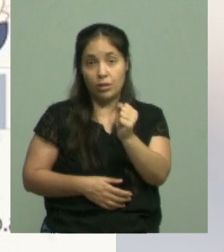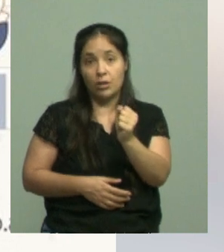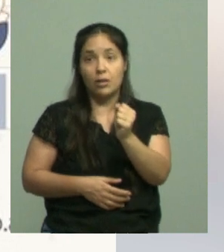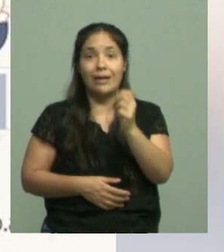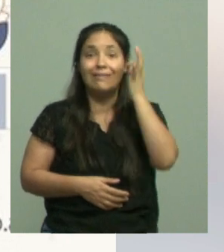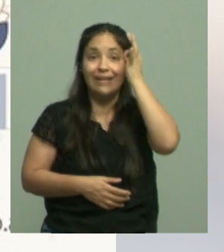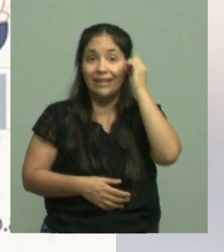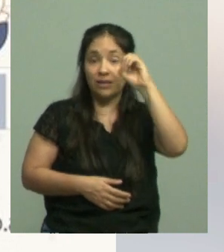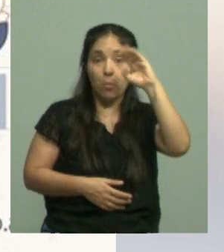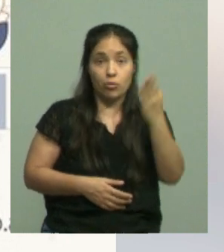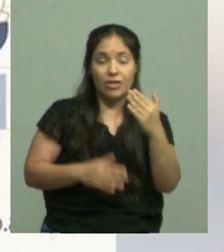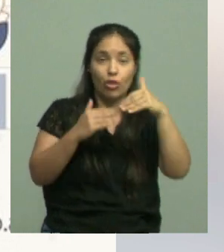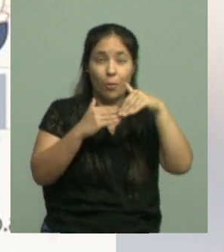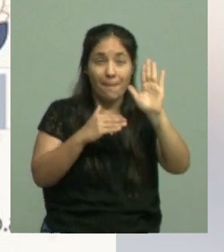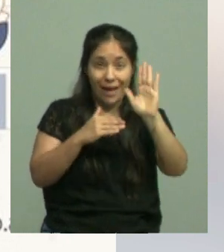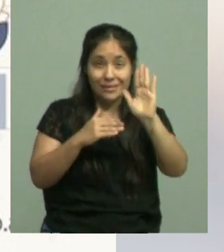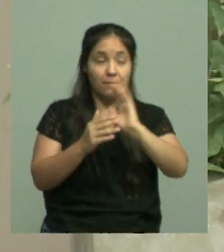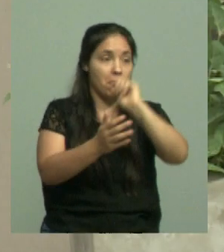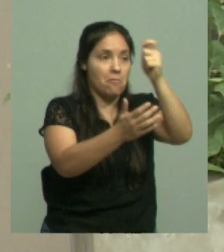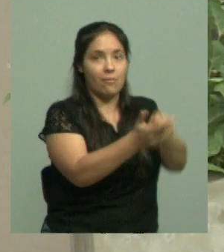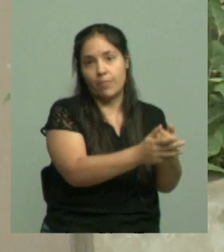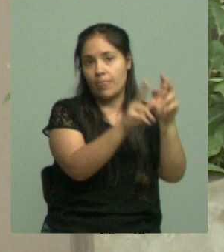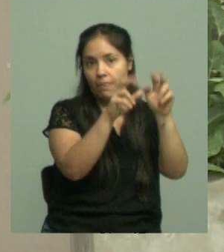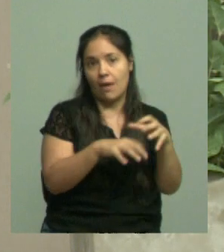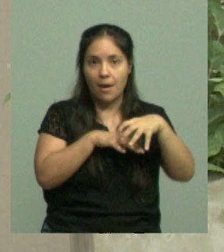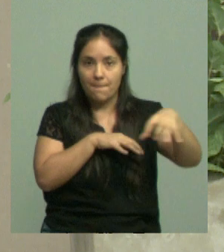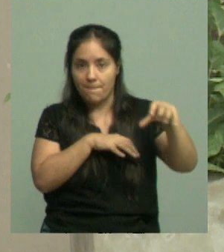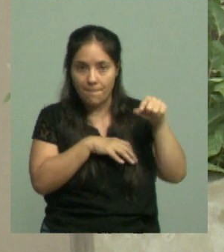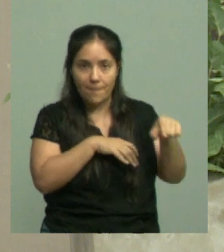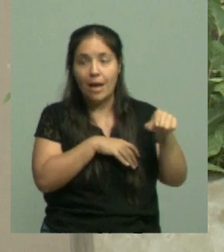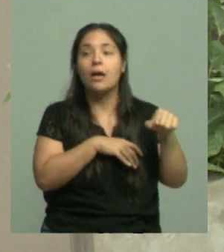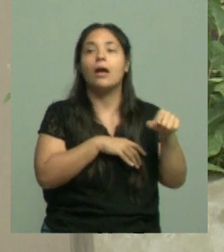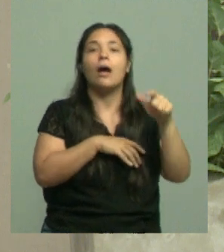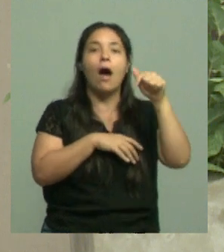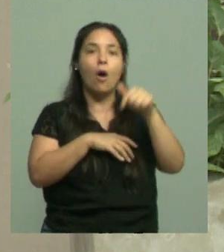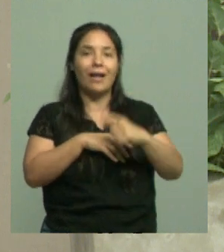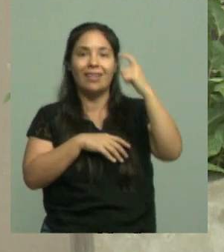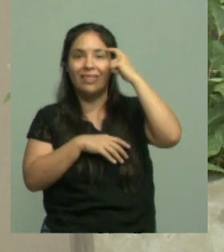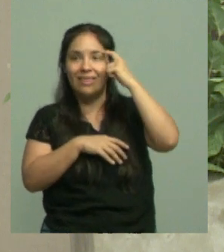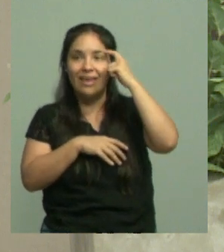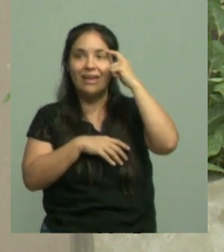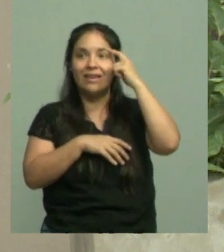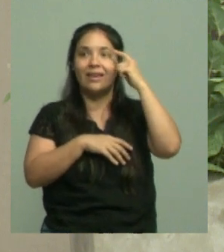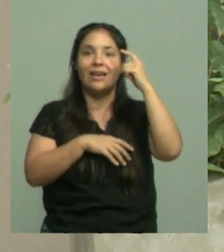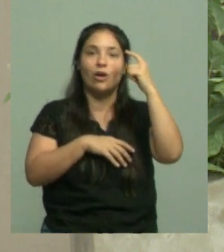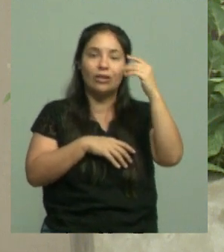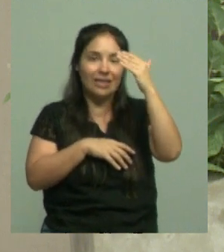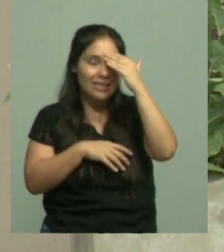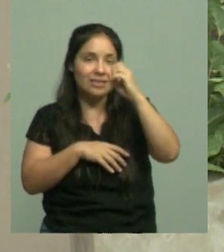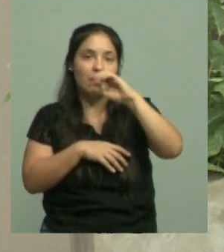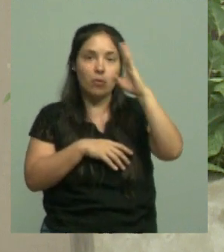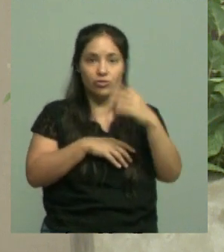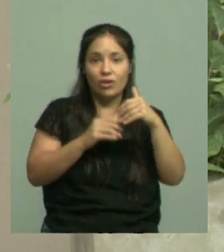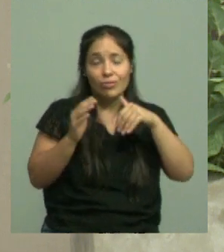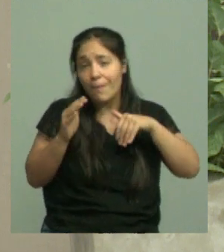del 30% en este rubro y hoy está gastando más del 10, va a empezar a gastar más del 10 o